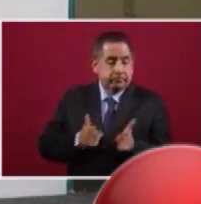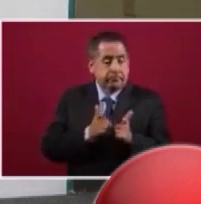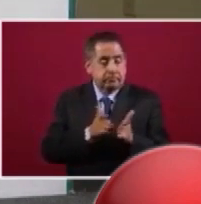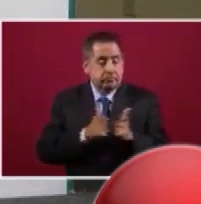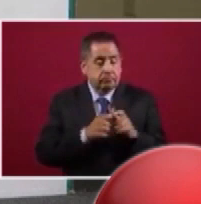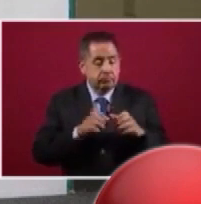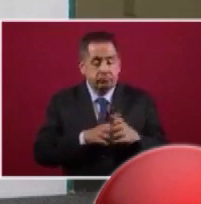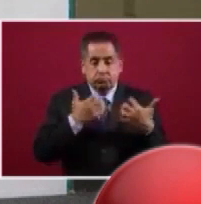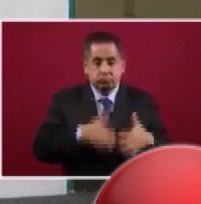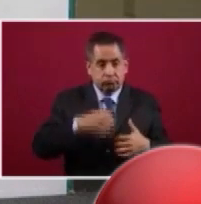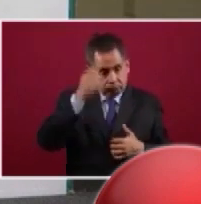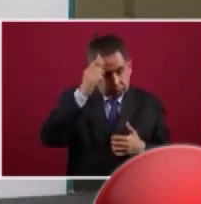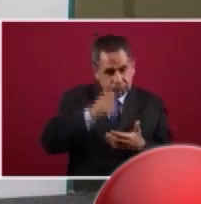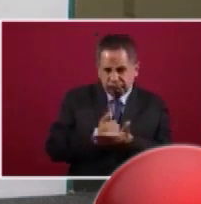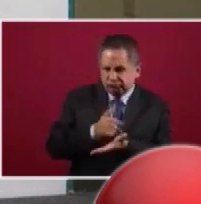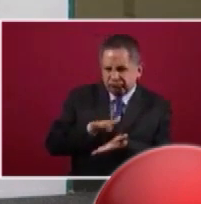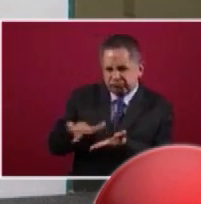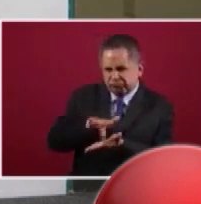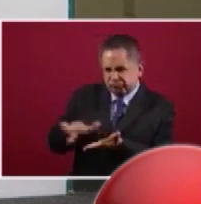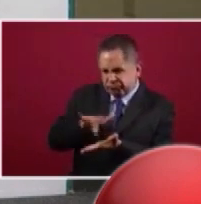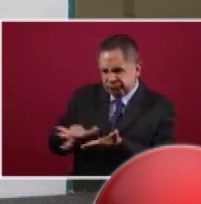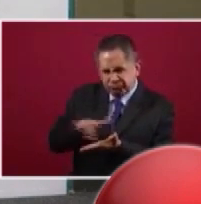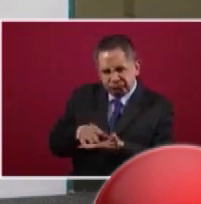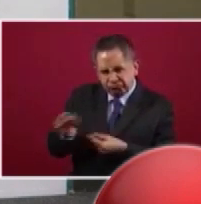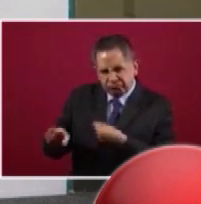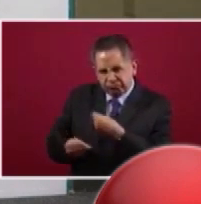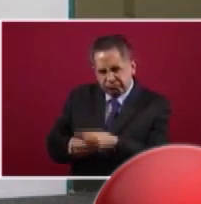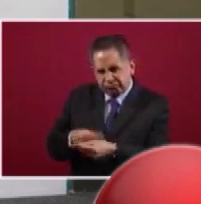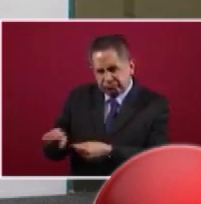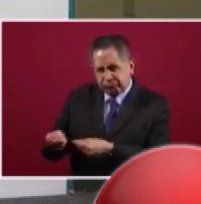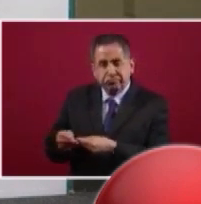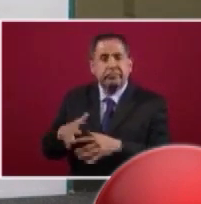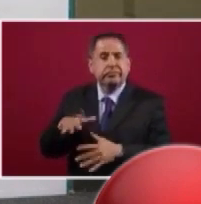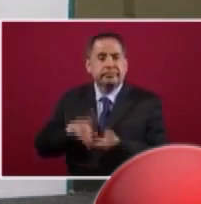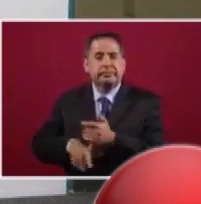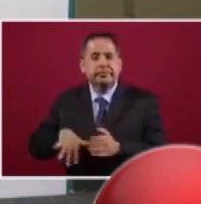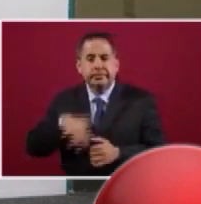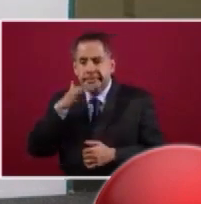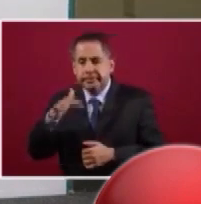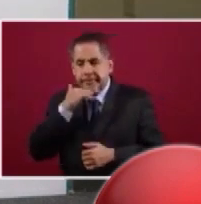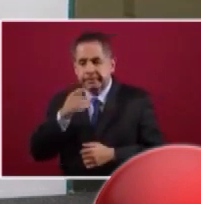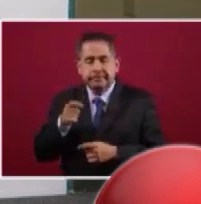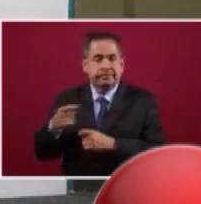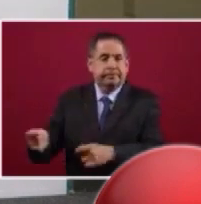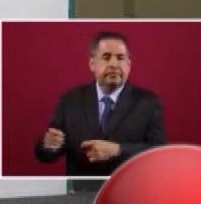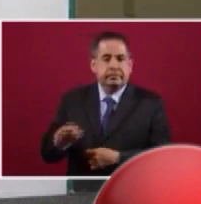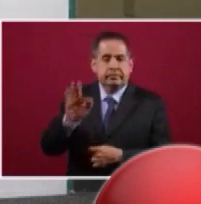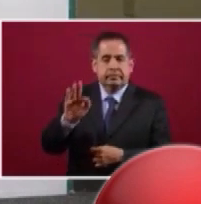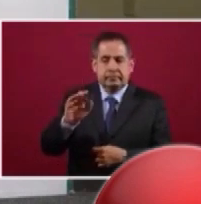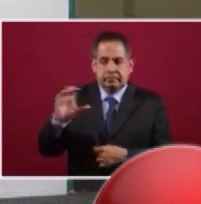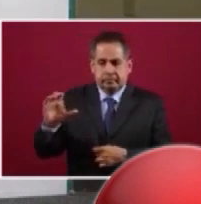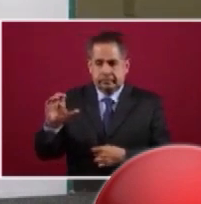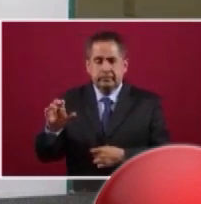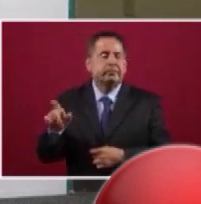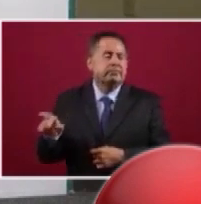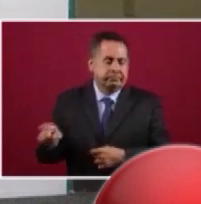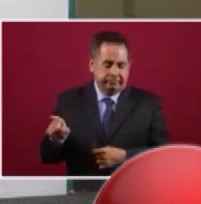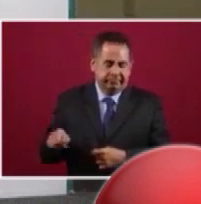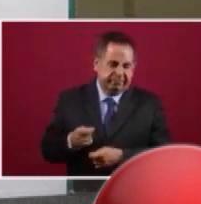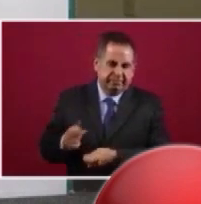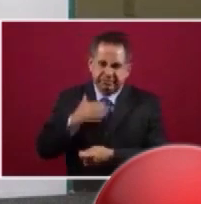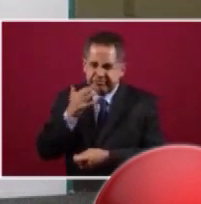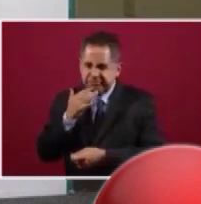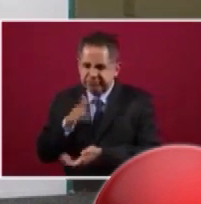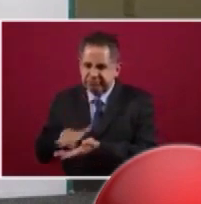de empresarios ayudan en el fraude a Felipe Calderón.